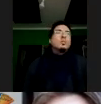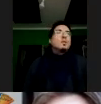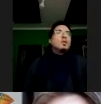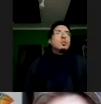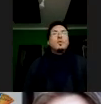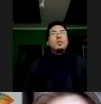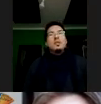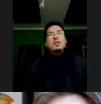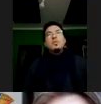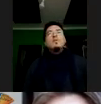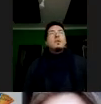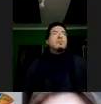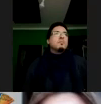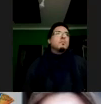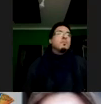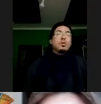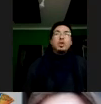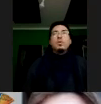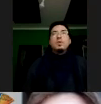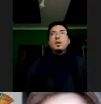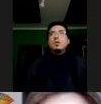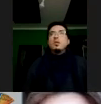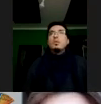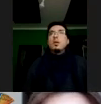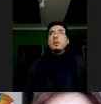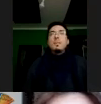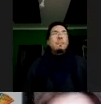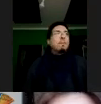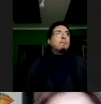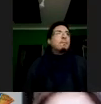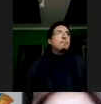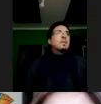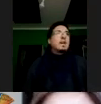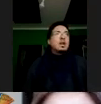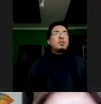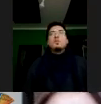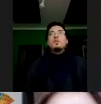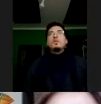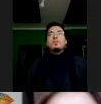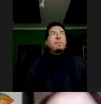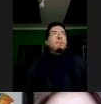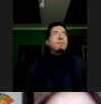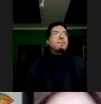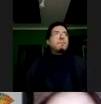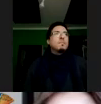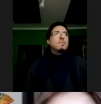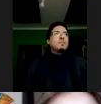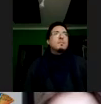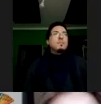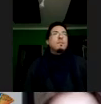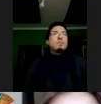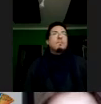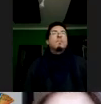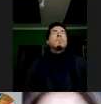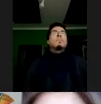Pues si no, profe, no entendí muy bien. Lo puedo volver a explicar, no hay ningún problema. Sí, ¿Está claro, chiquillos, es profesor? importante que